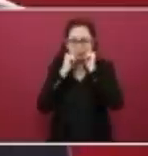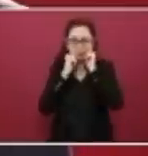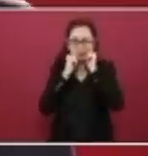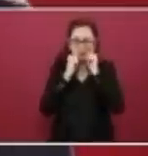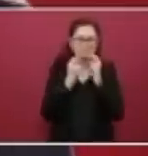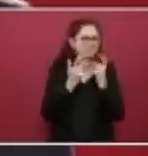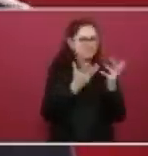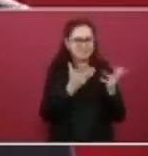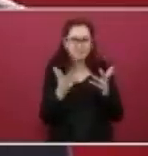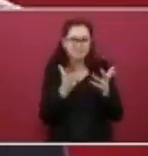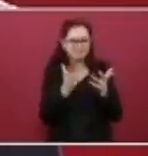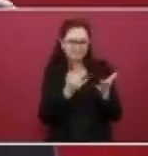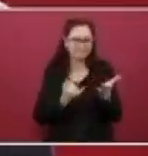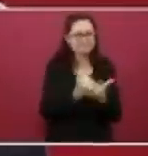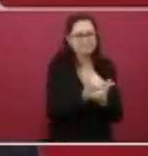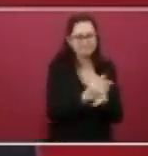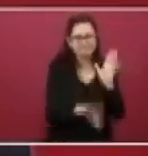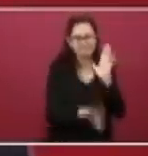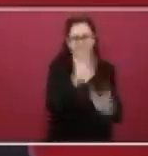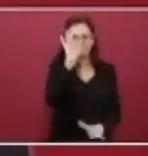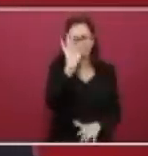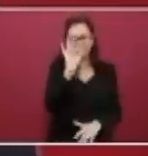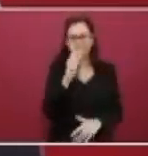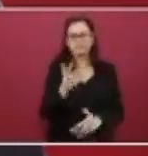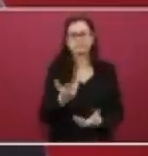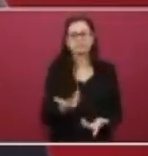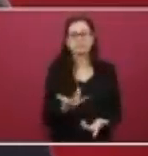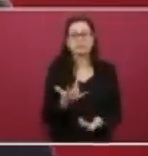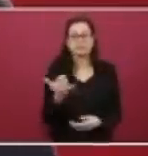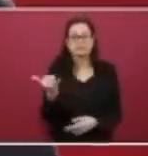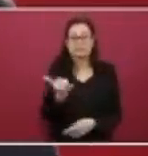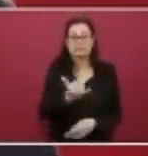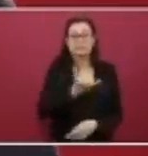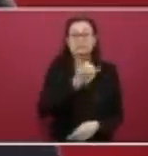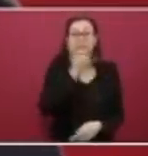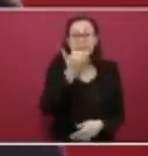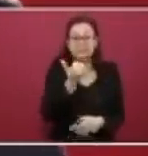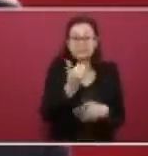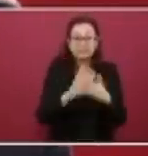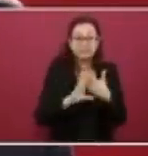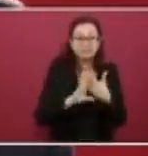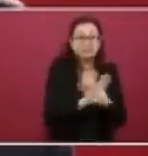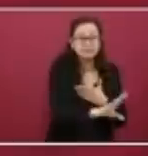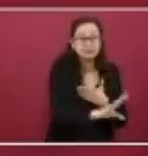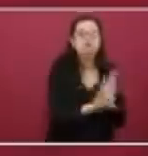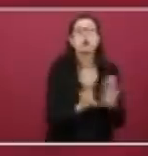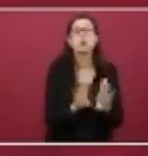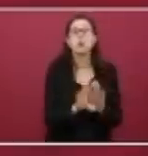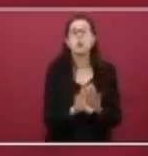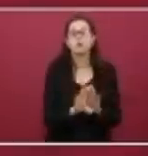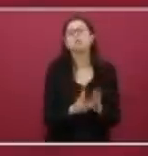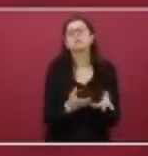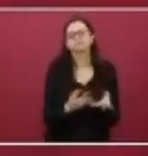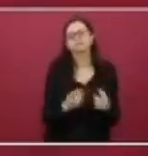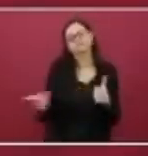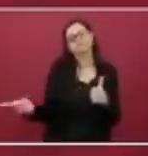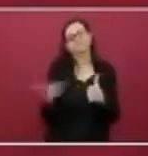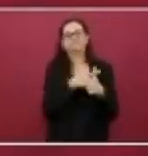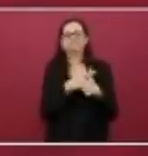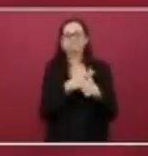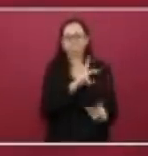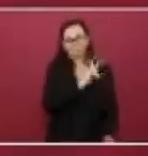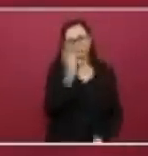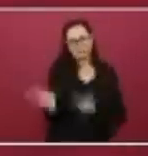y que para no equivocarnos lo mejor es preguntar por eso el método